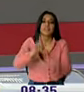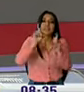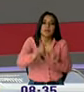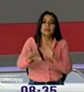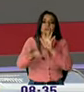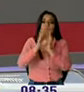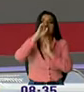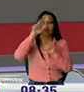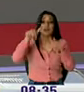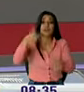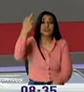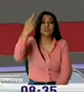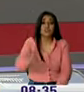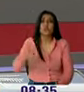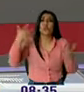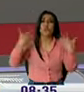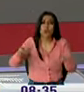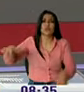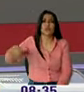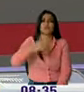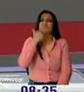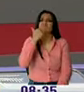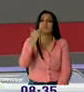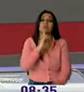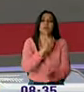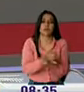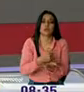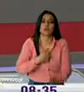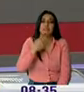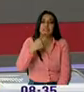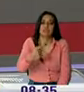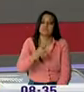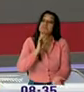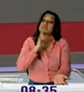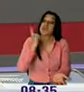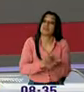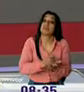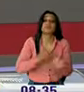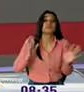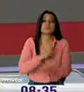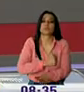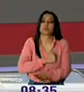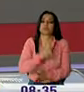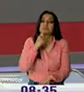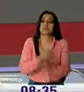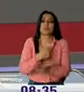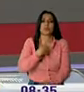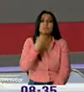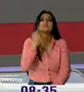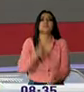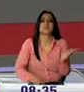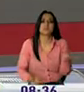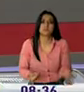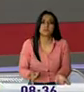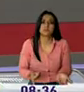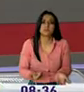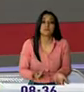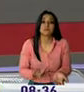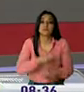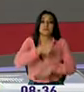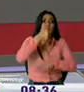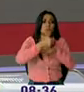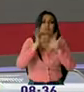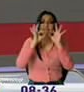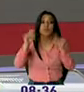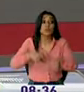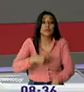sur, por donde les da la gana, señores, hay que decirlo con nombre, por donde les da la gana. ¿Y qué sucede? No hay ninguna autoridad, yo lo he